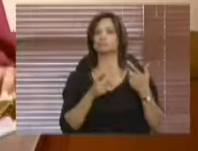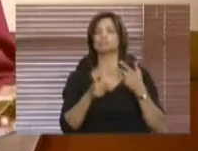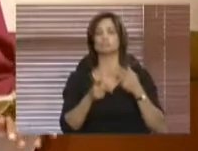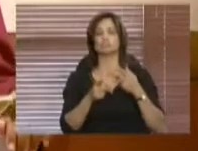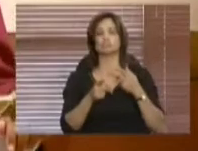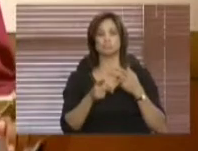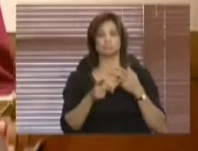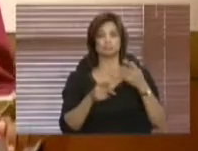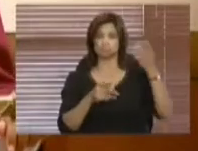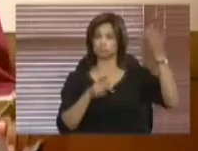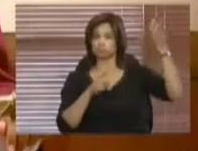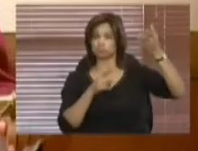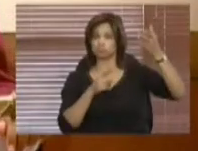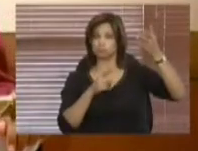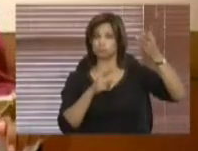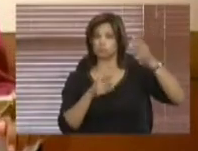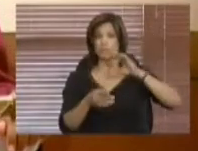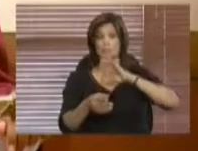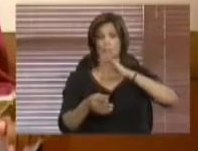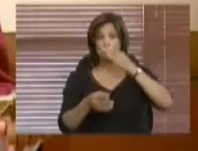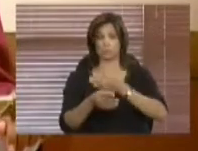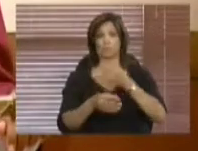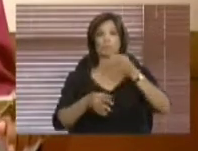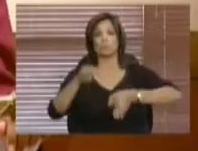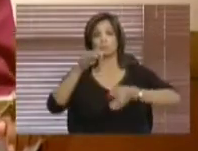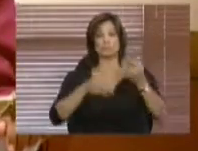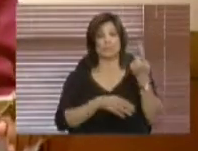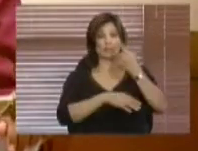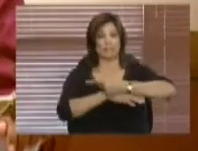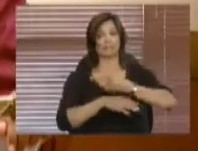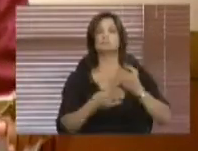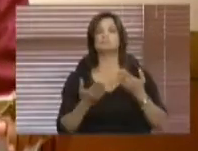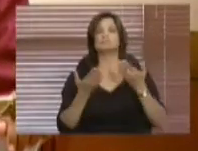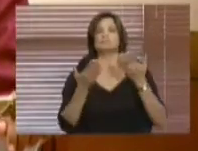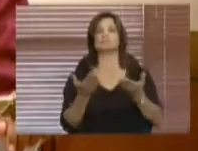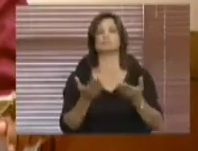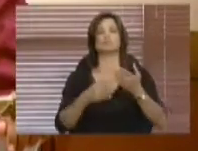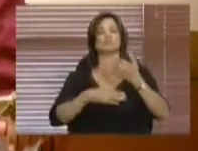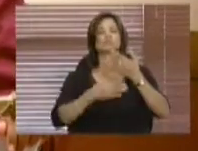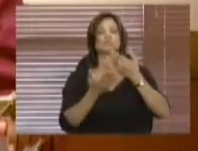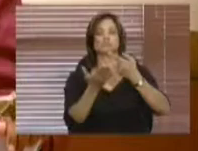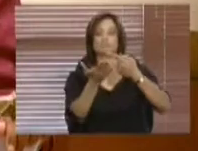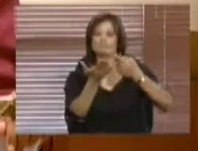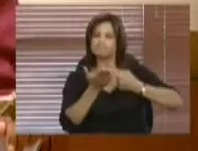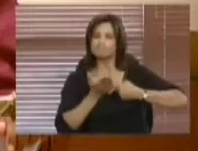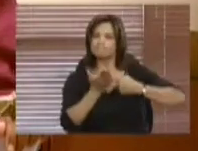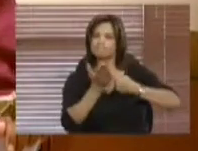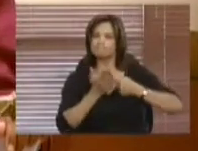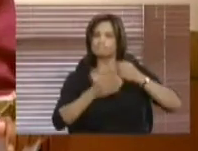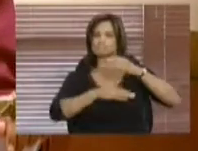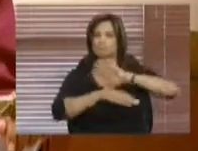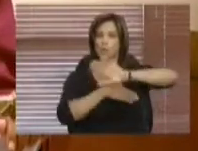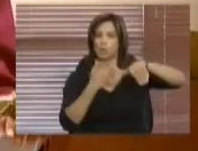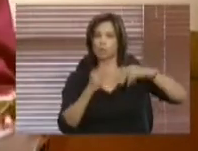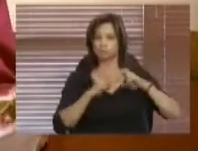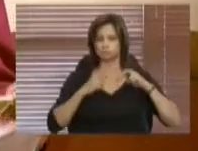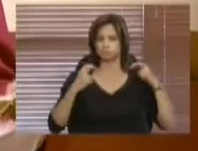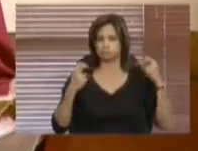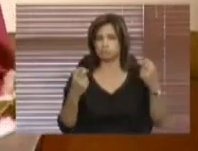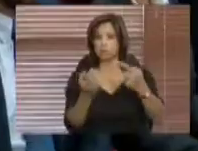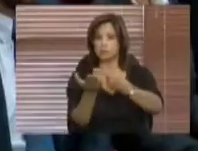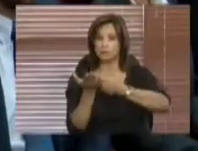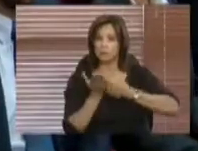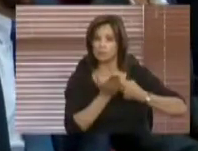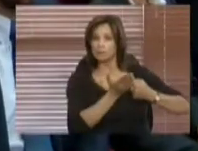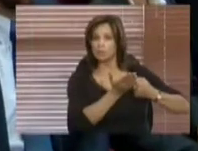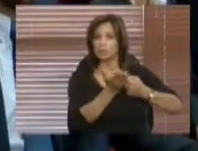enjundiosa alocución del Día del Poder Judicial, propuso una mesa de trabajo de todos los actores responsables